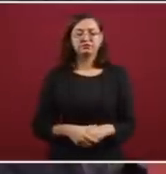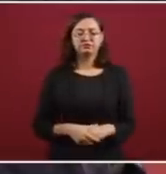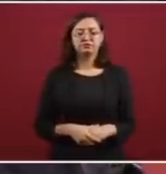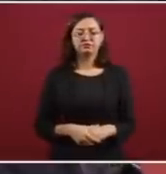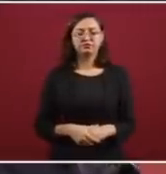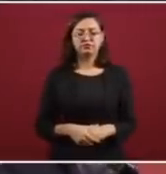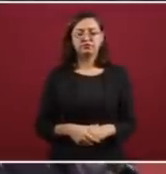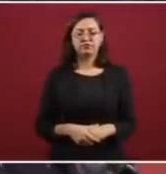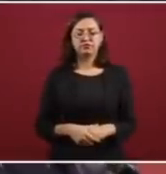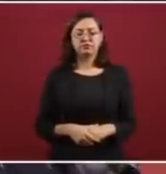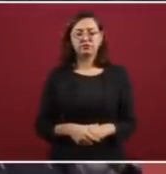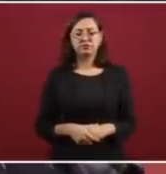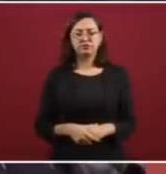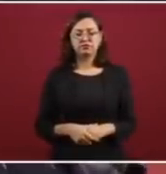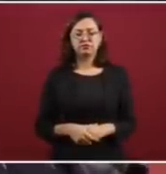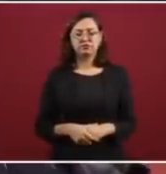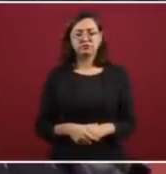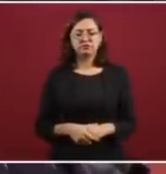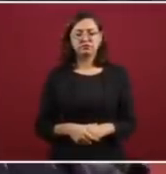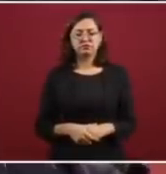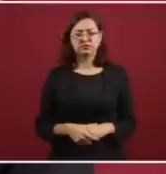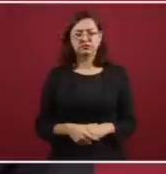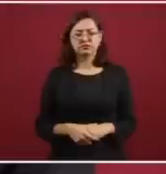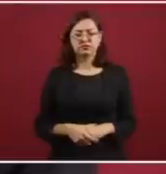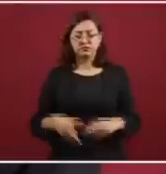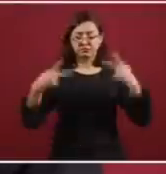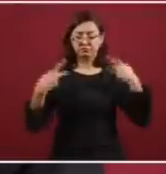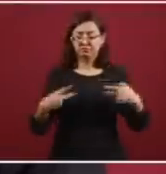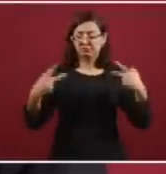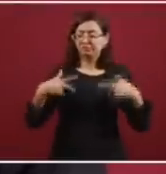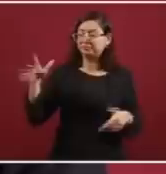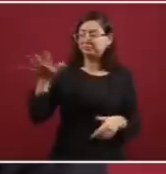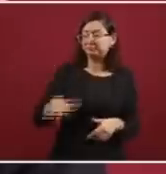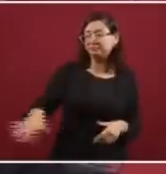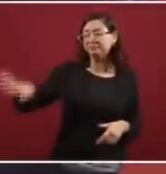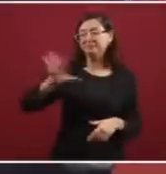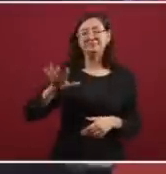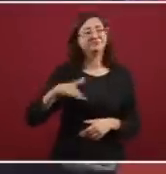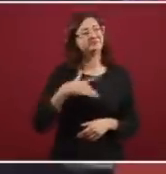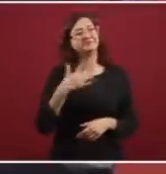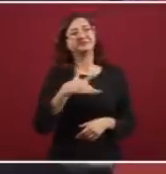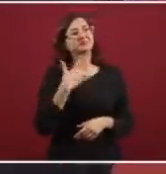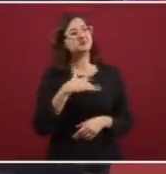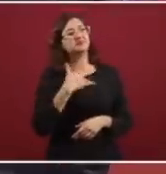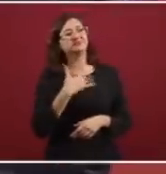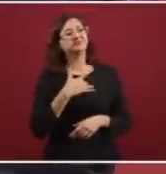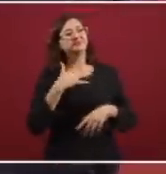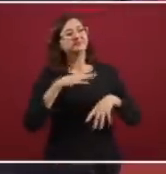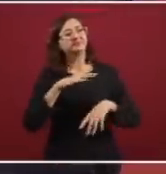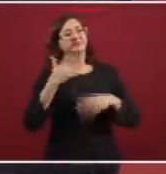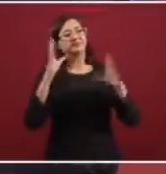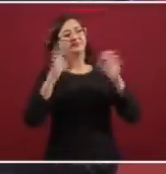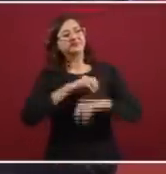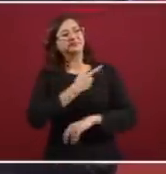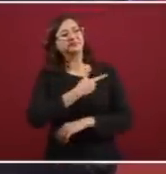Si la gente dice, no nos gusta